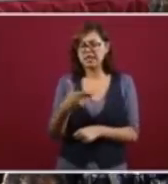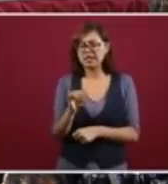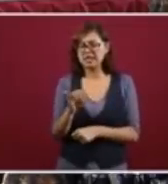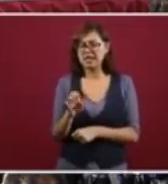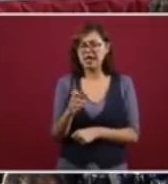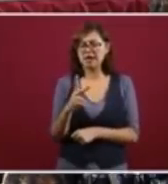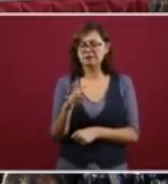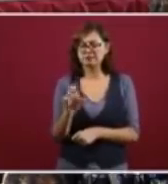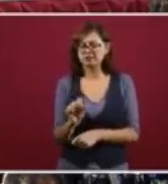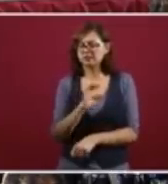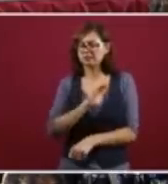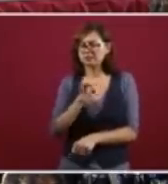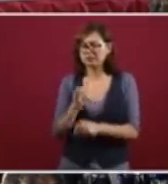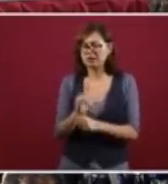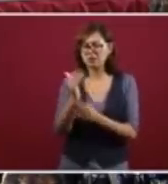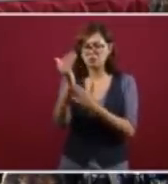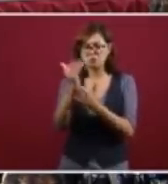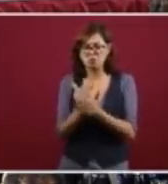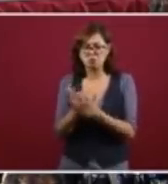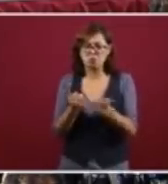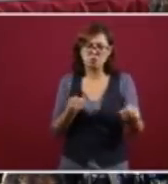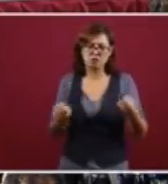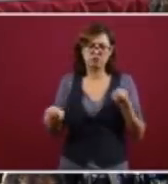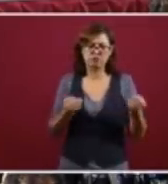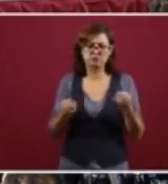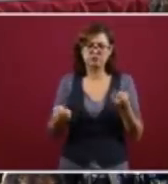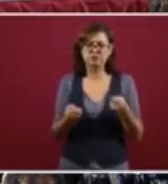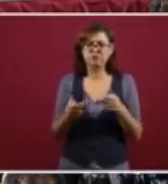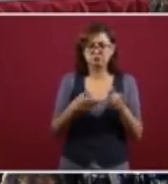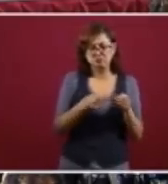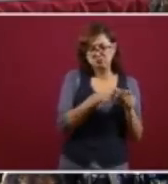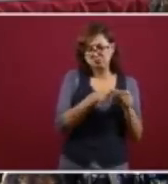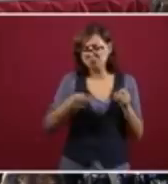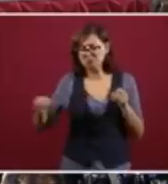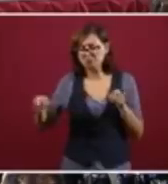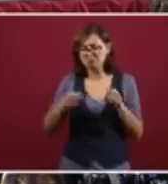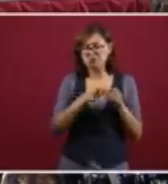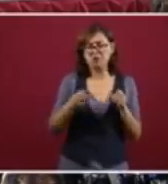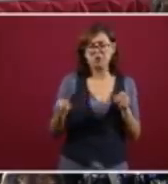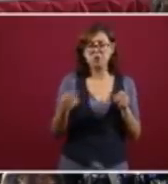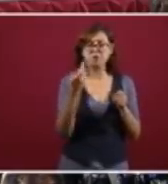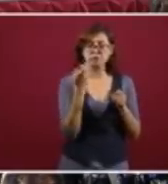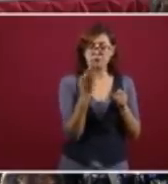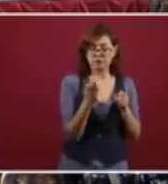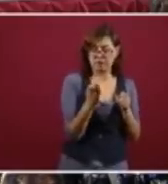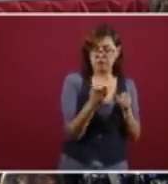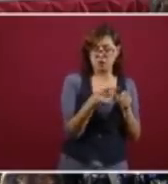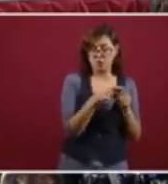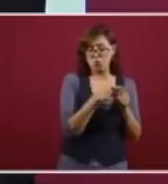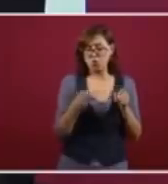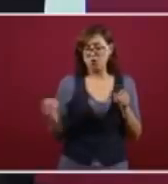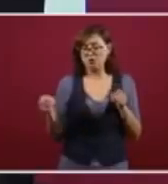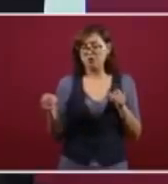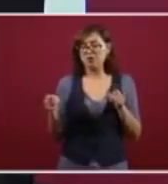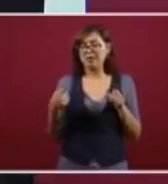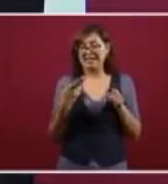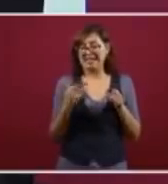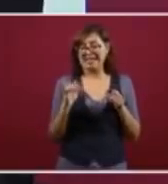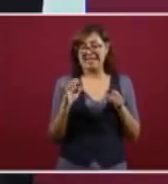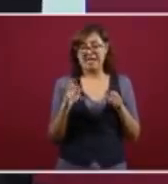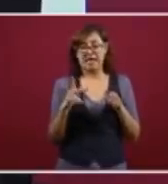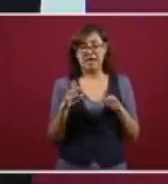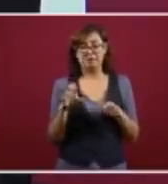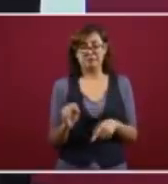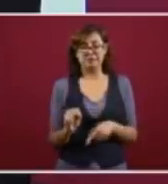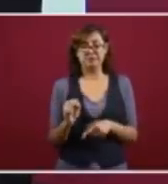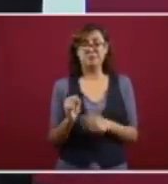gasolinas, y lo que podemos observar es que, excepto este pequeño periodo que fue en febrero, donde el estímulo estaba siendo absorbido por